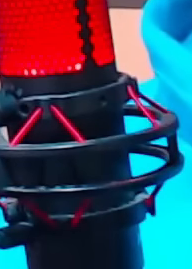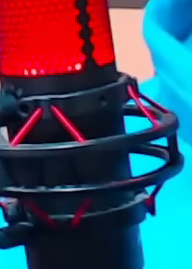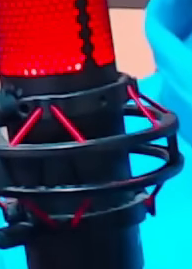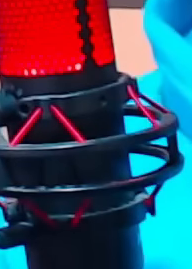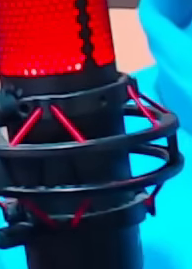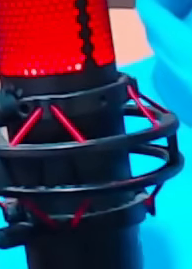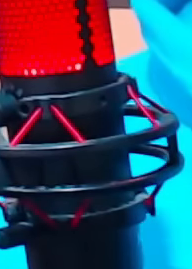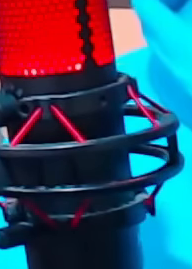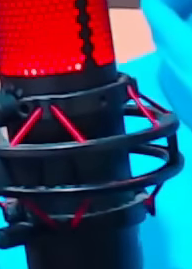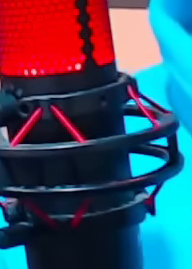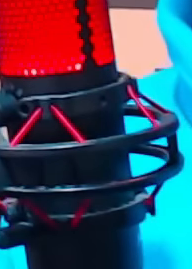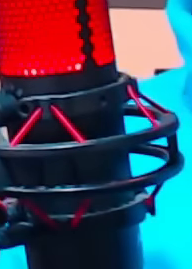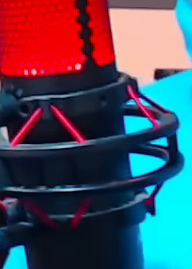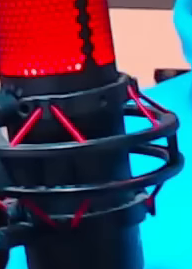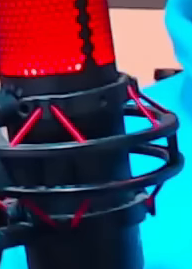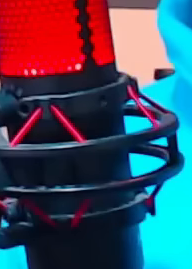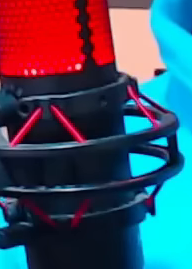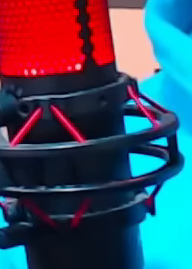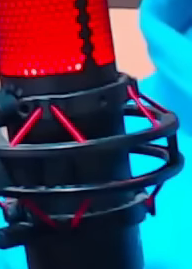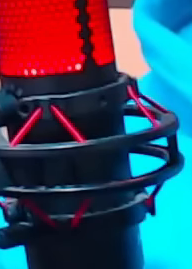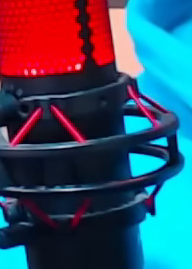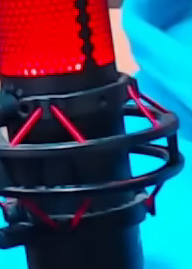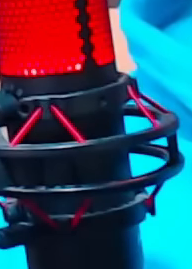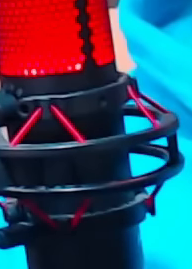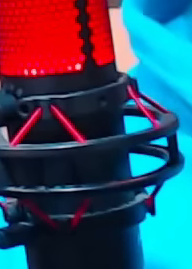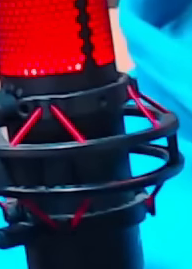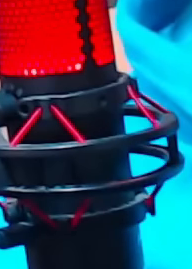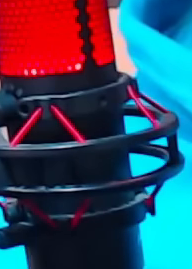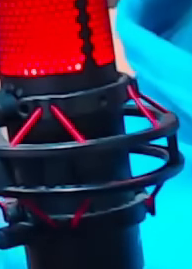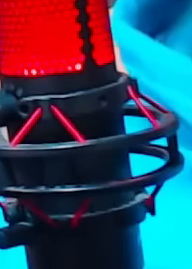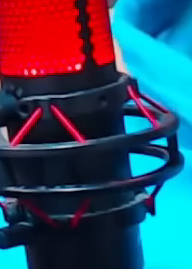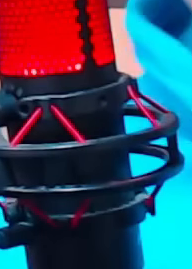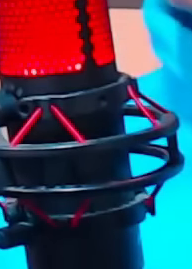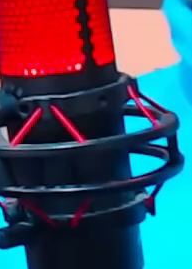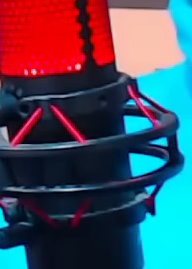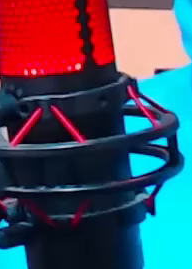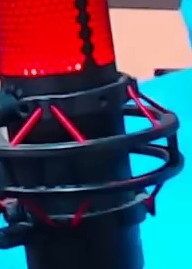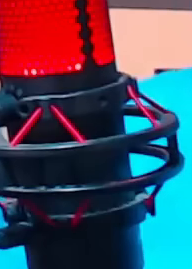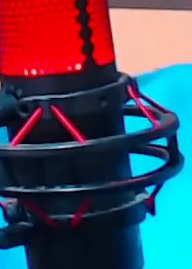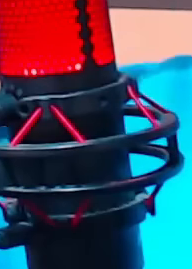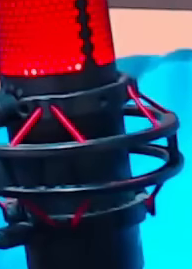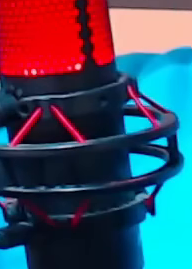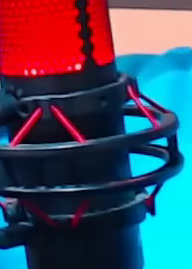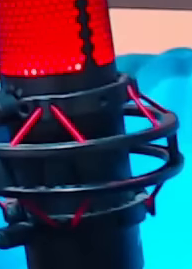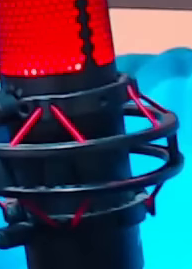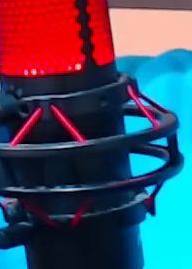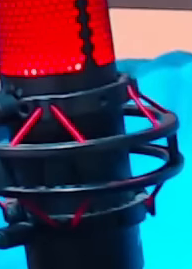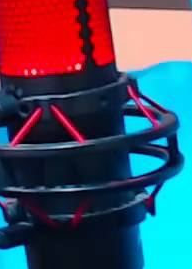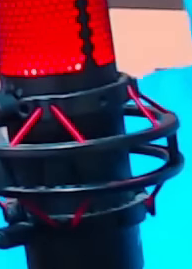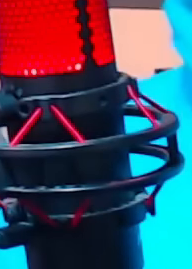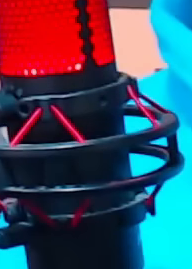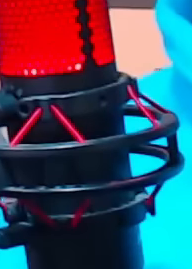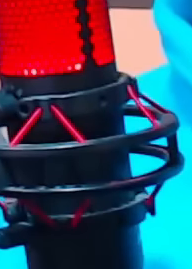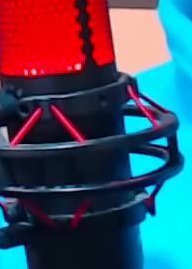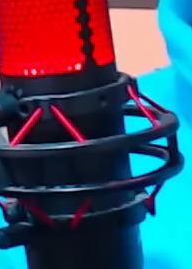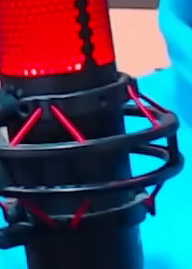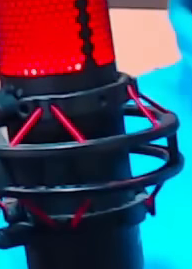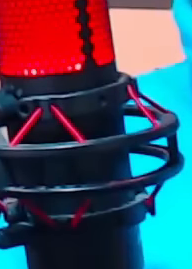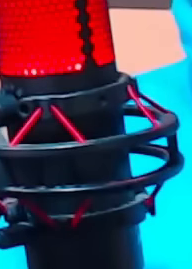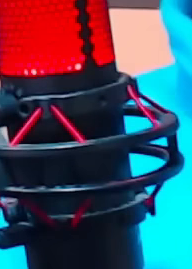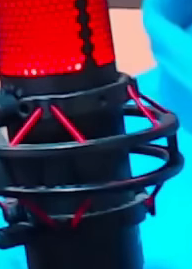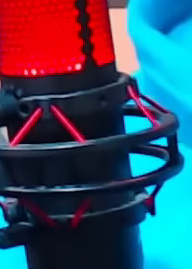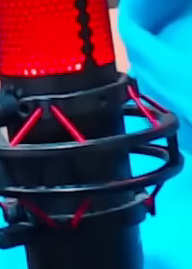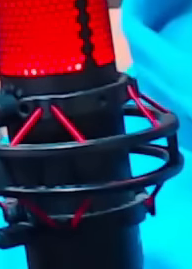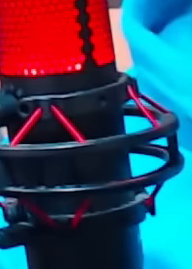muchísimas gracias a todos. Yo tenía la idea de hacer en directo, poder verlo en directo, pero bueno, tuve muchas cosas que hacer a la mañana